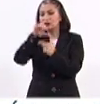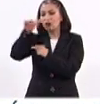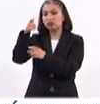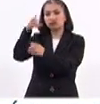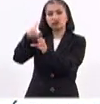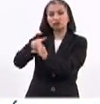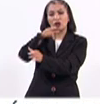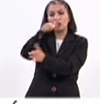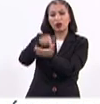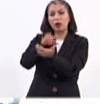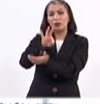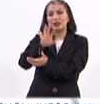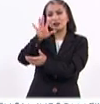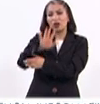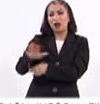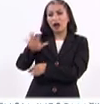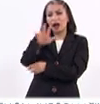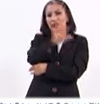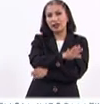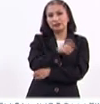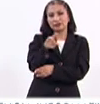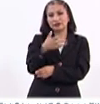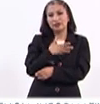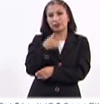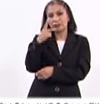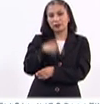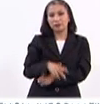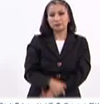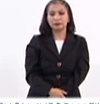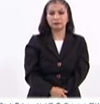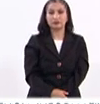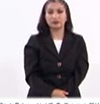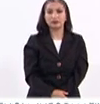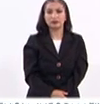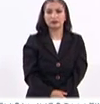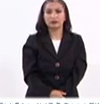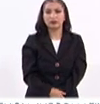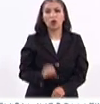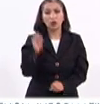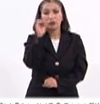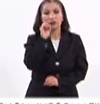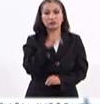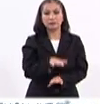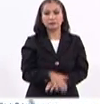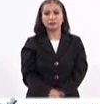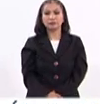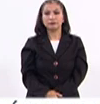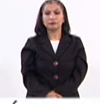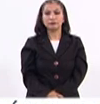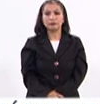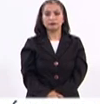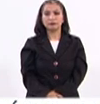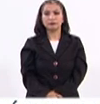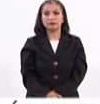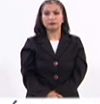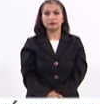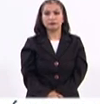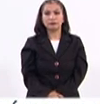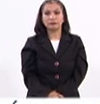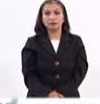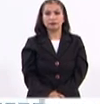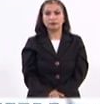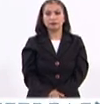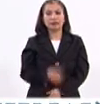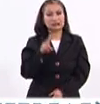las 45 disciplinas que al menos se cuentan en el país. ¿Tú qué opinas al respecto? No, la verdad es